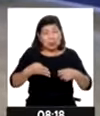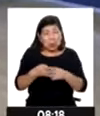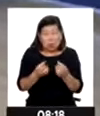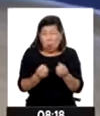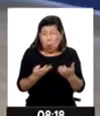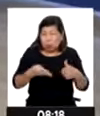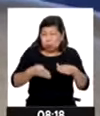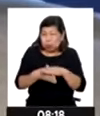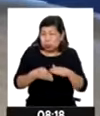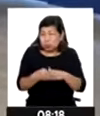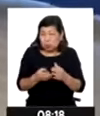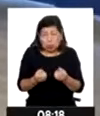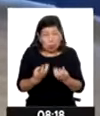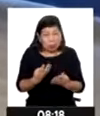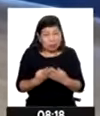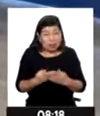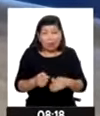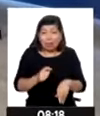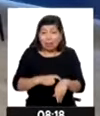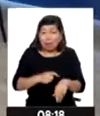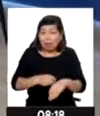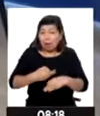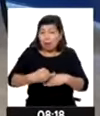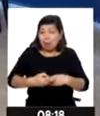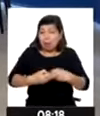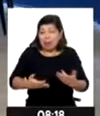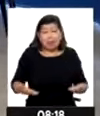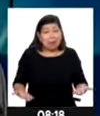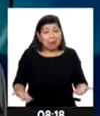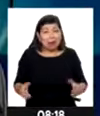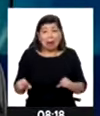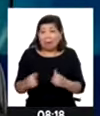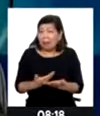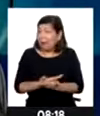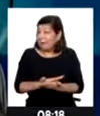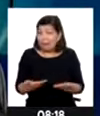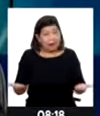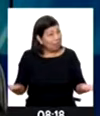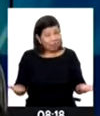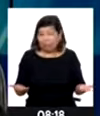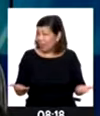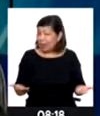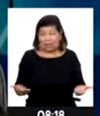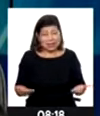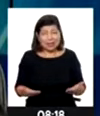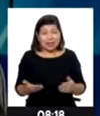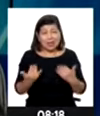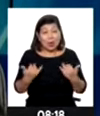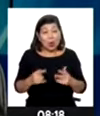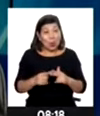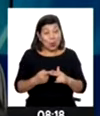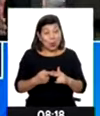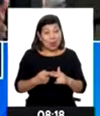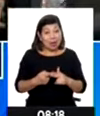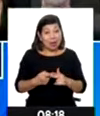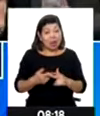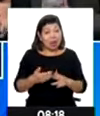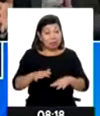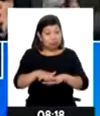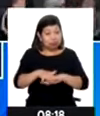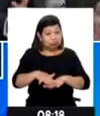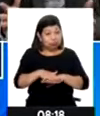hacinamiento. Lamentablemente ha pasado el tiempo, nada se ha hecho al respecto. Nosotros desde que iniciamos la gestión